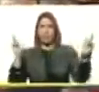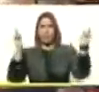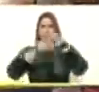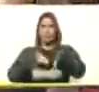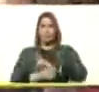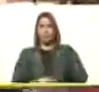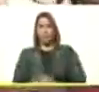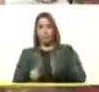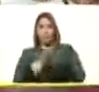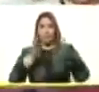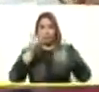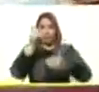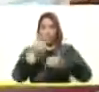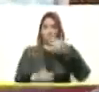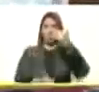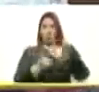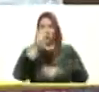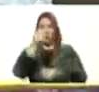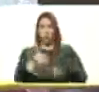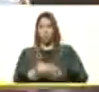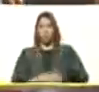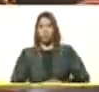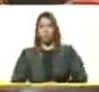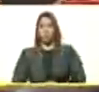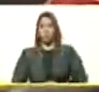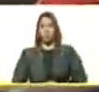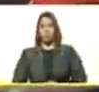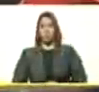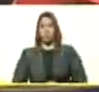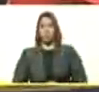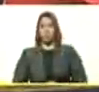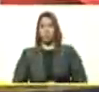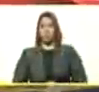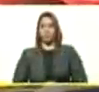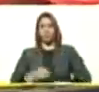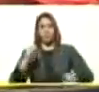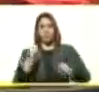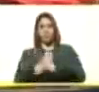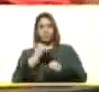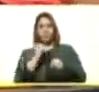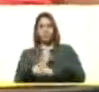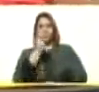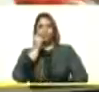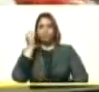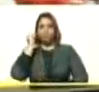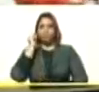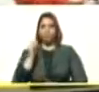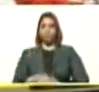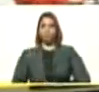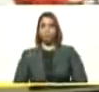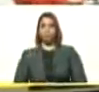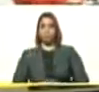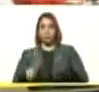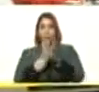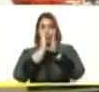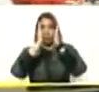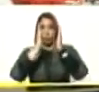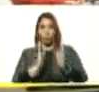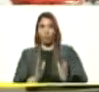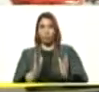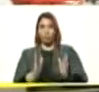los grandes procesos. La clase obrera los